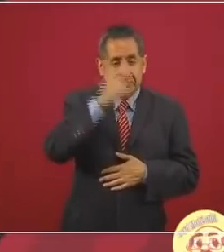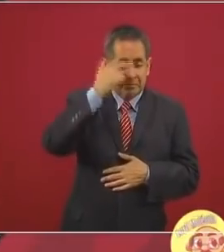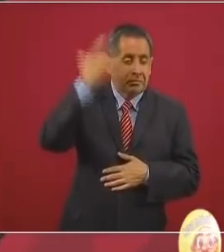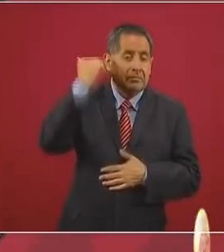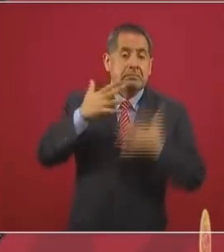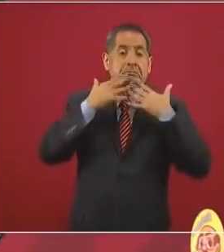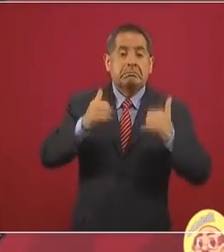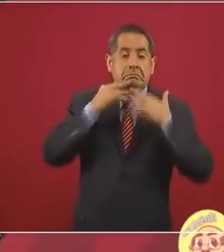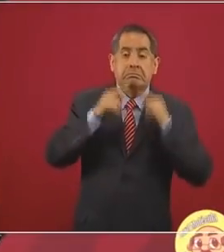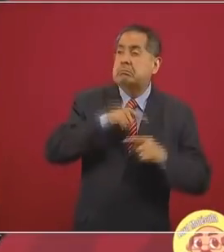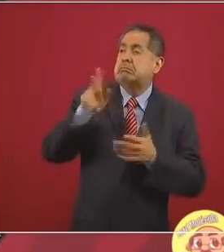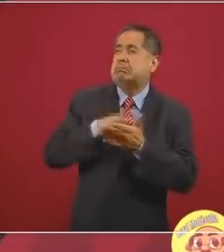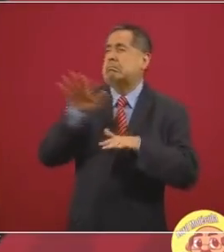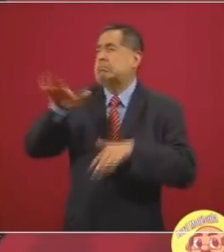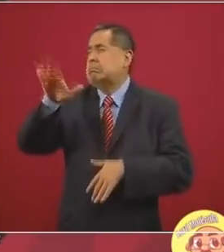Maximiliano,